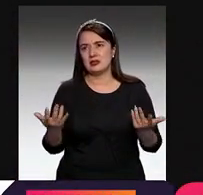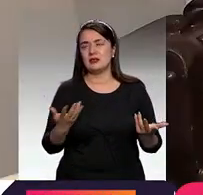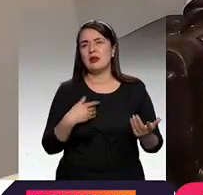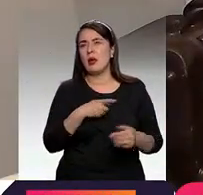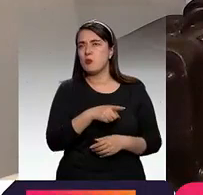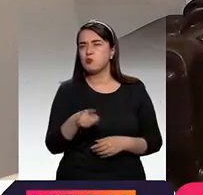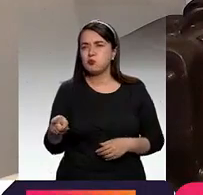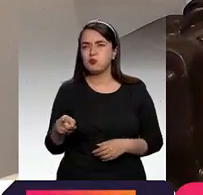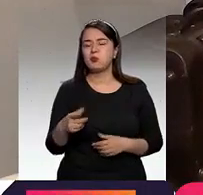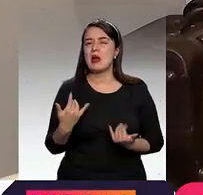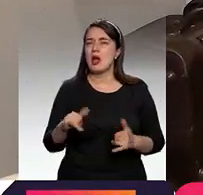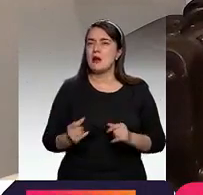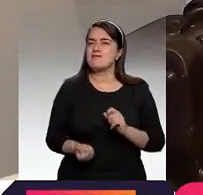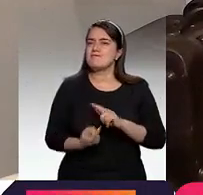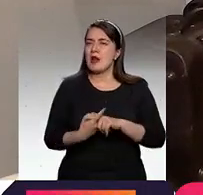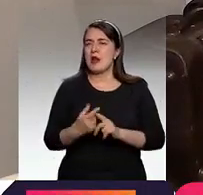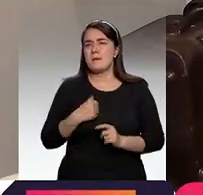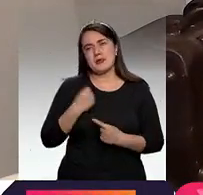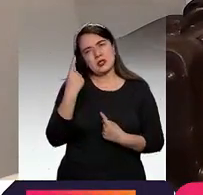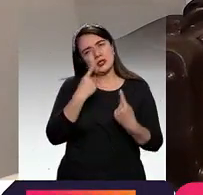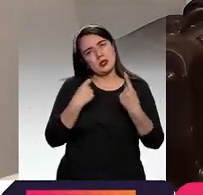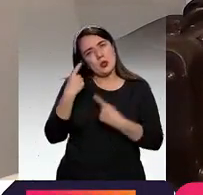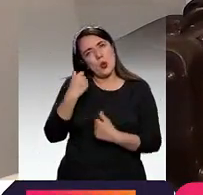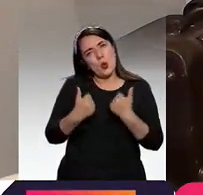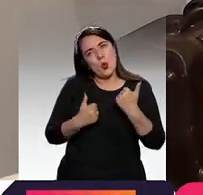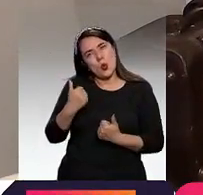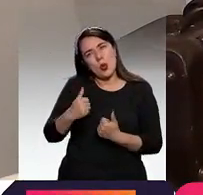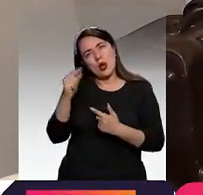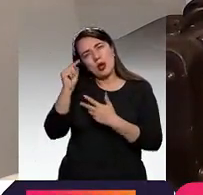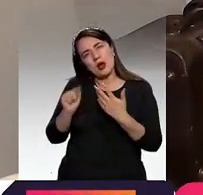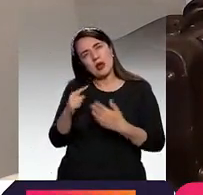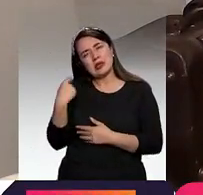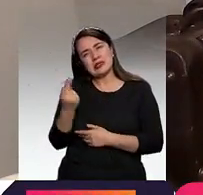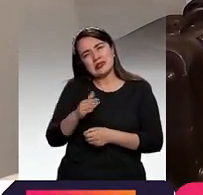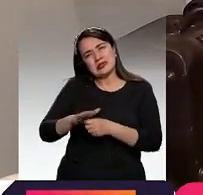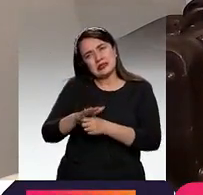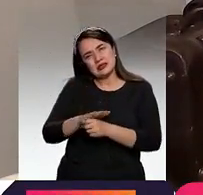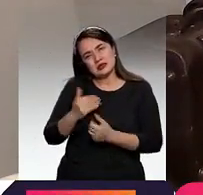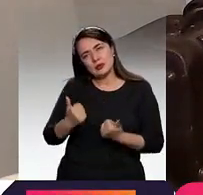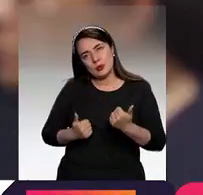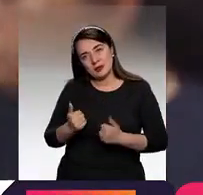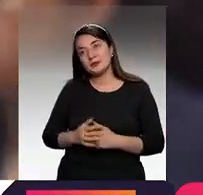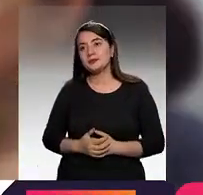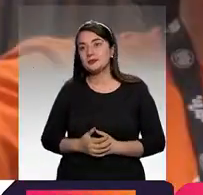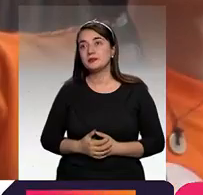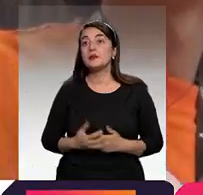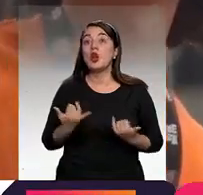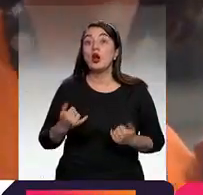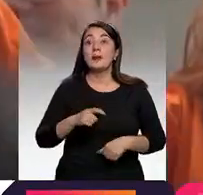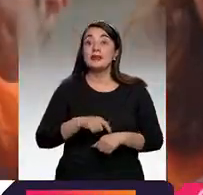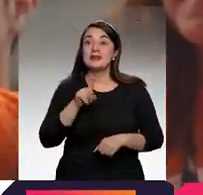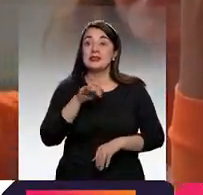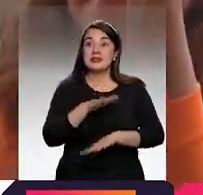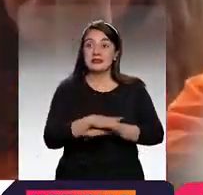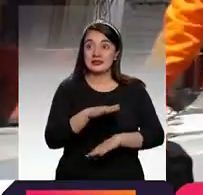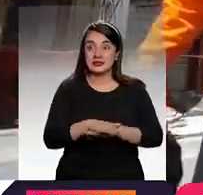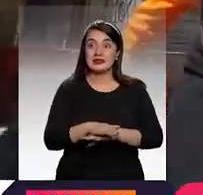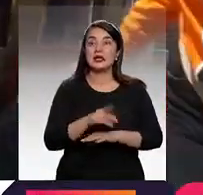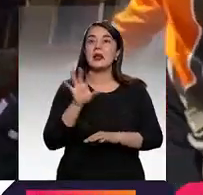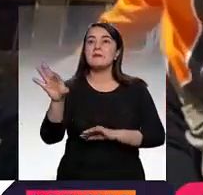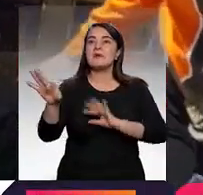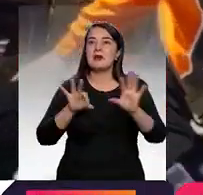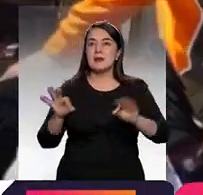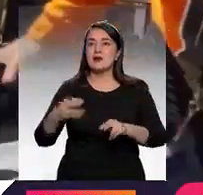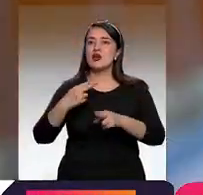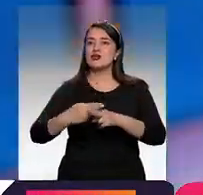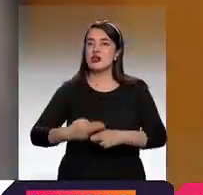aquello que le ha surgido como cuestionamiento en medio de la crisis que estamos viviendo. Hoy a las 6 de la tarde se conocerán los nombres de